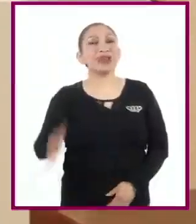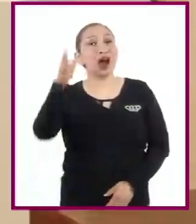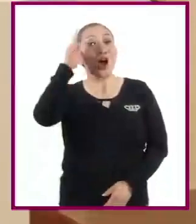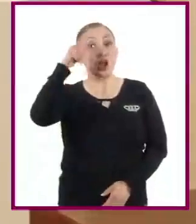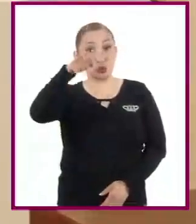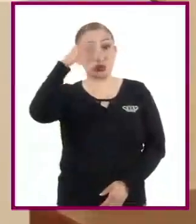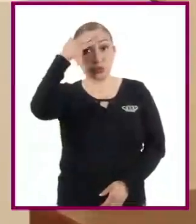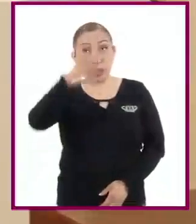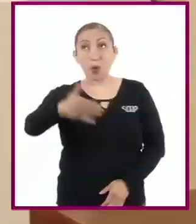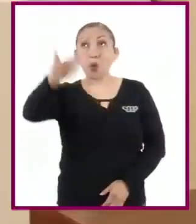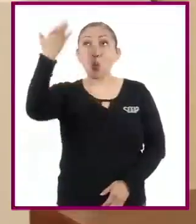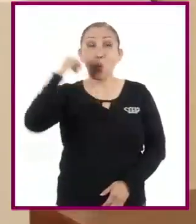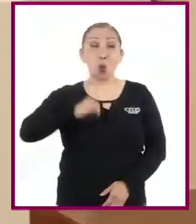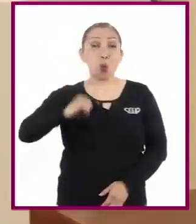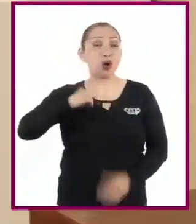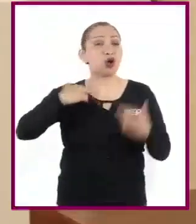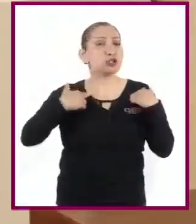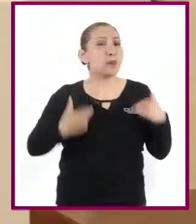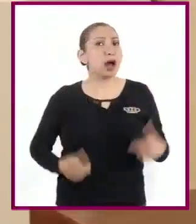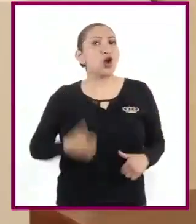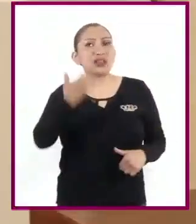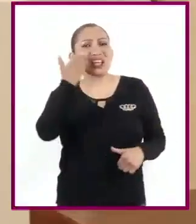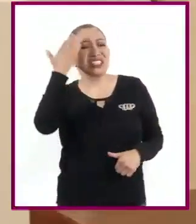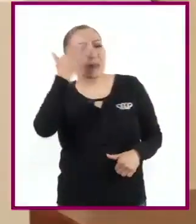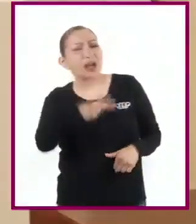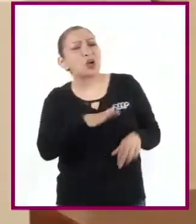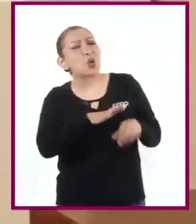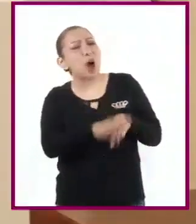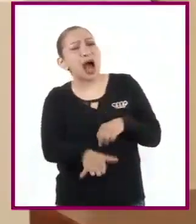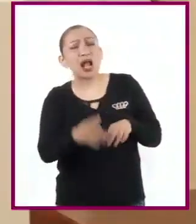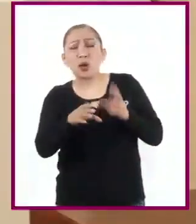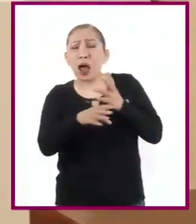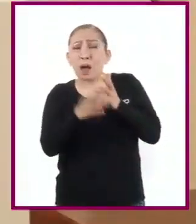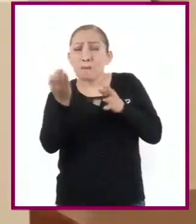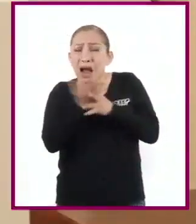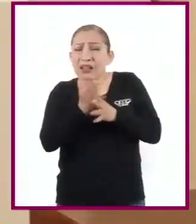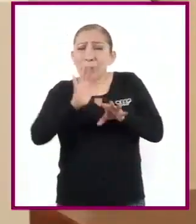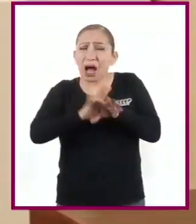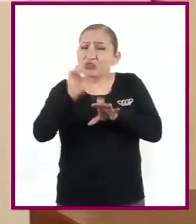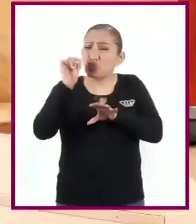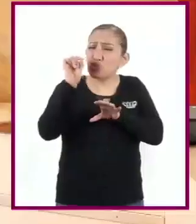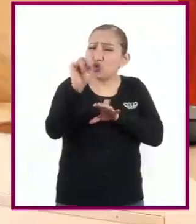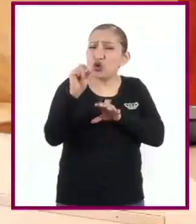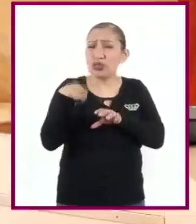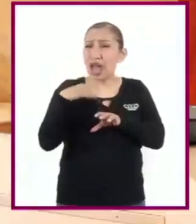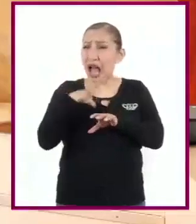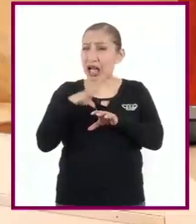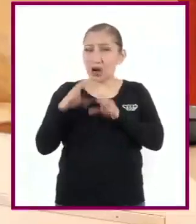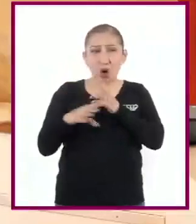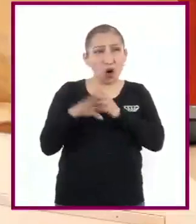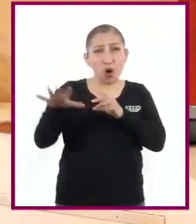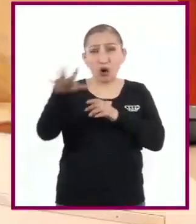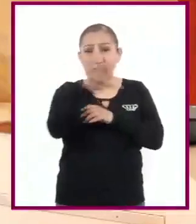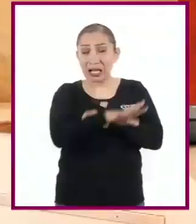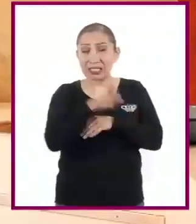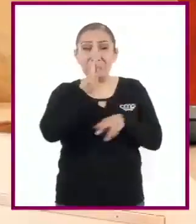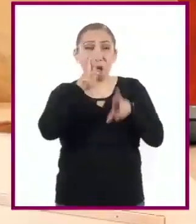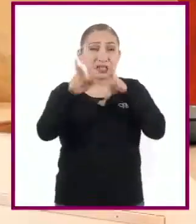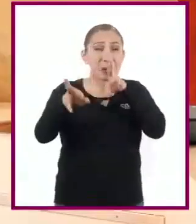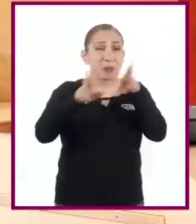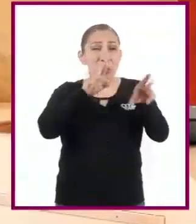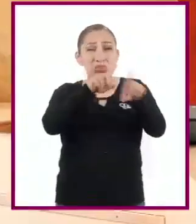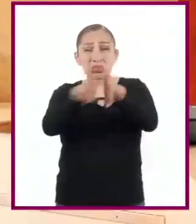Hola, ¿sabías que desde la antigüedad el ser humano ha querido saber cuál es la porción más pequeña de la materia? Las múltiples respuestas a